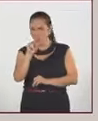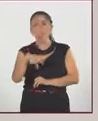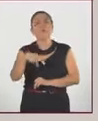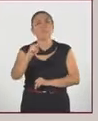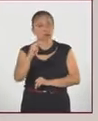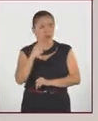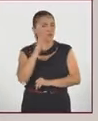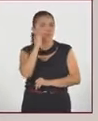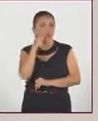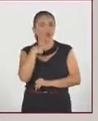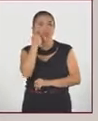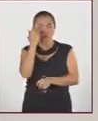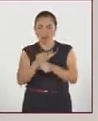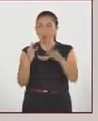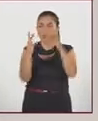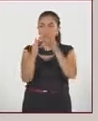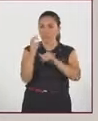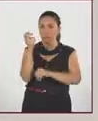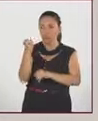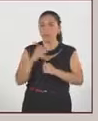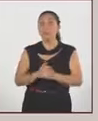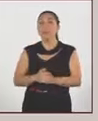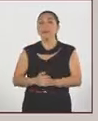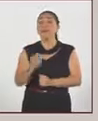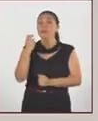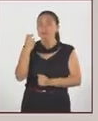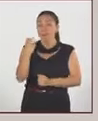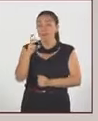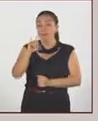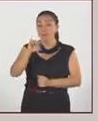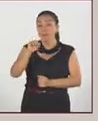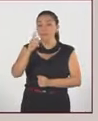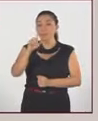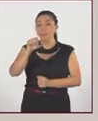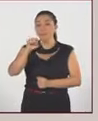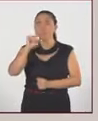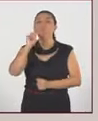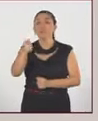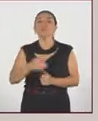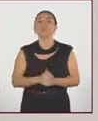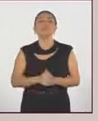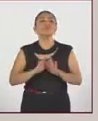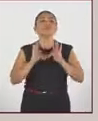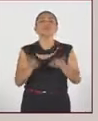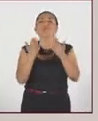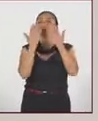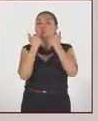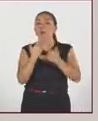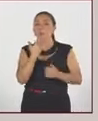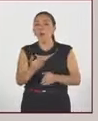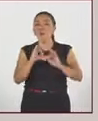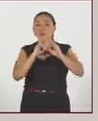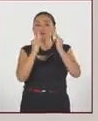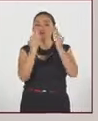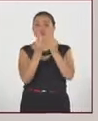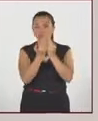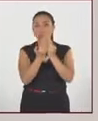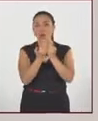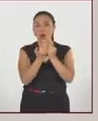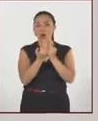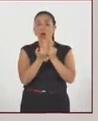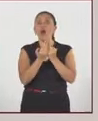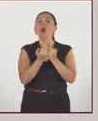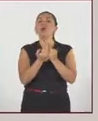hablar un poquito de esto. La displasia de cadera es la pérdida o la falta de formación del acetábulo con respecto del